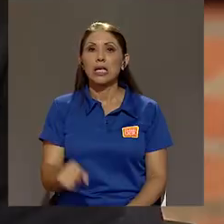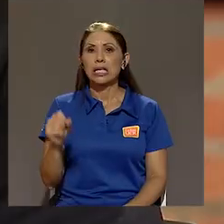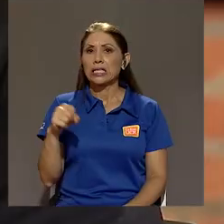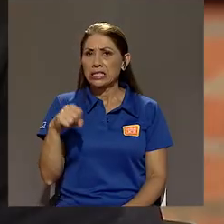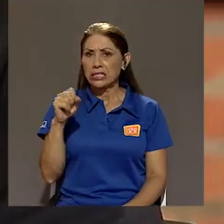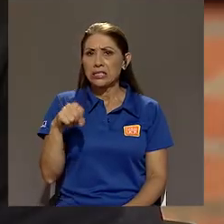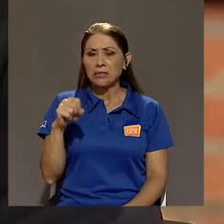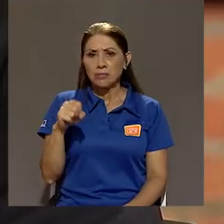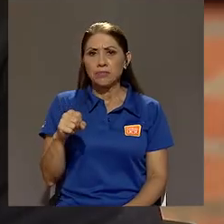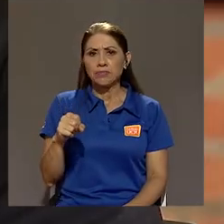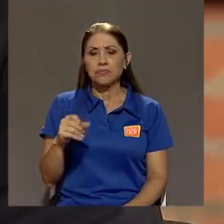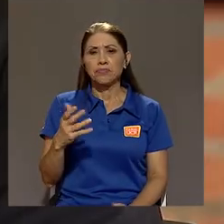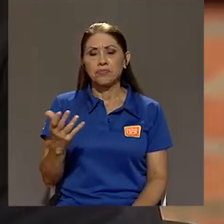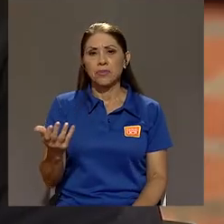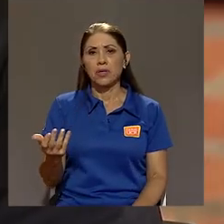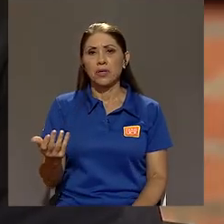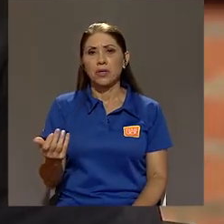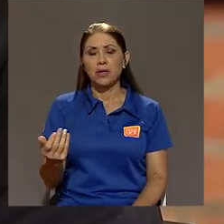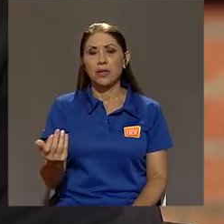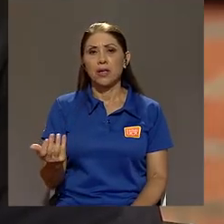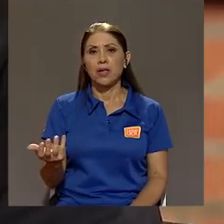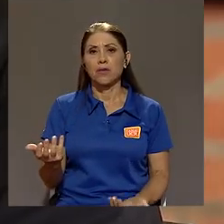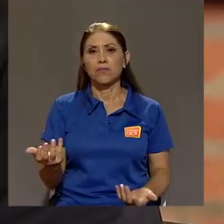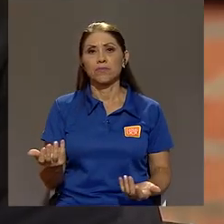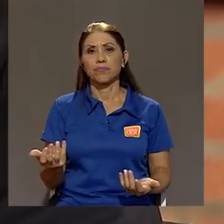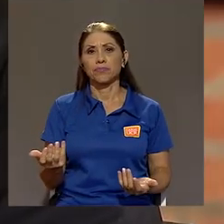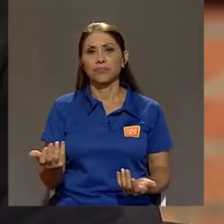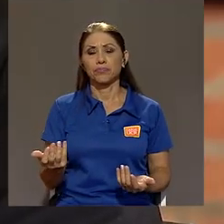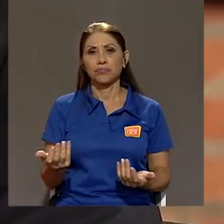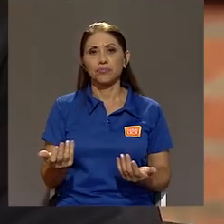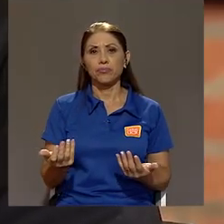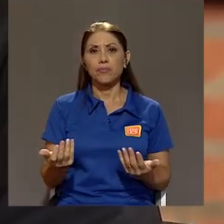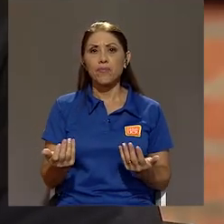Sí, de alguna manera,